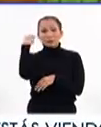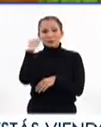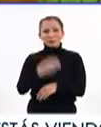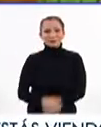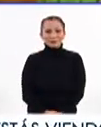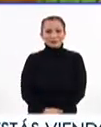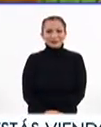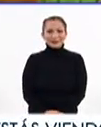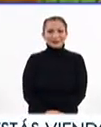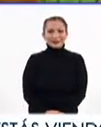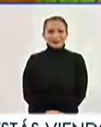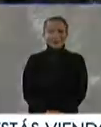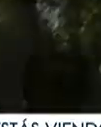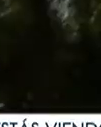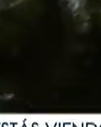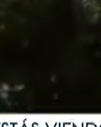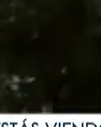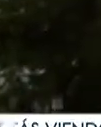marzo.